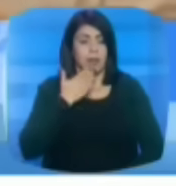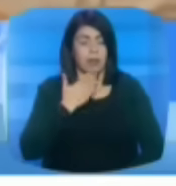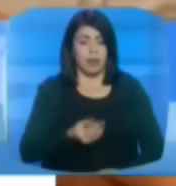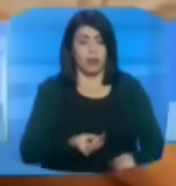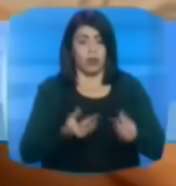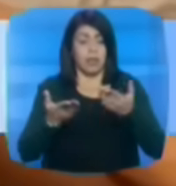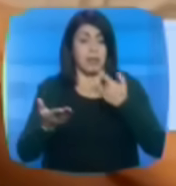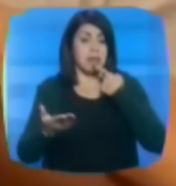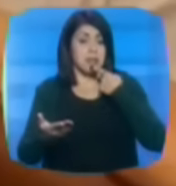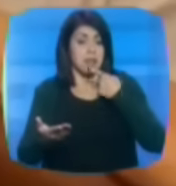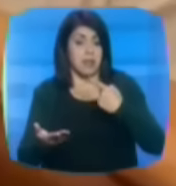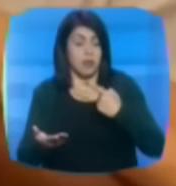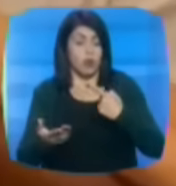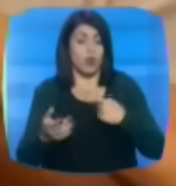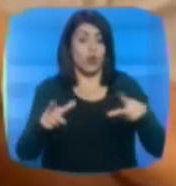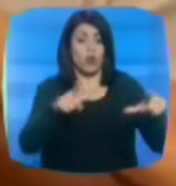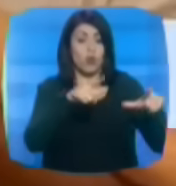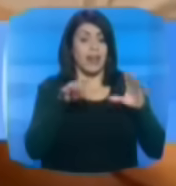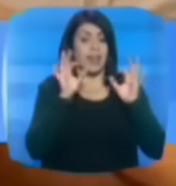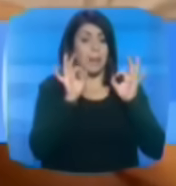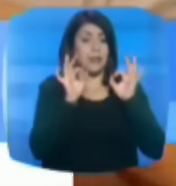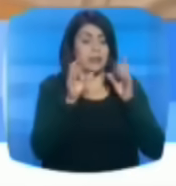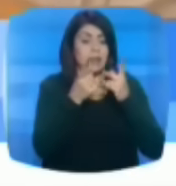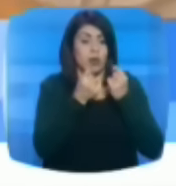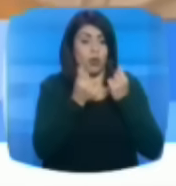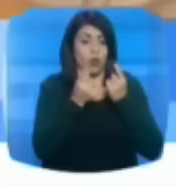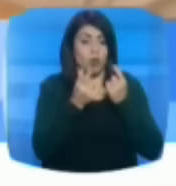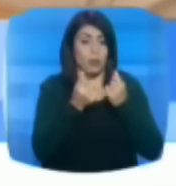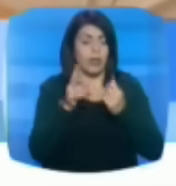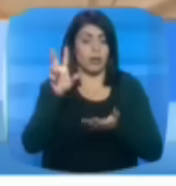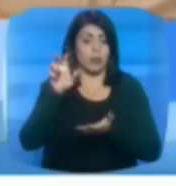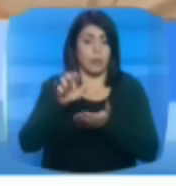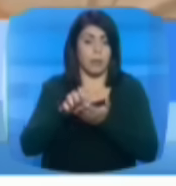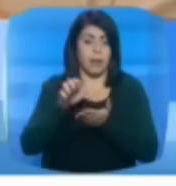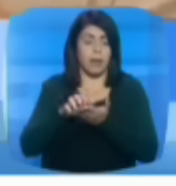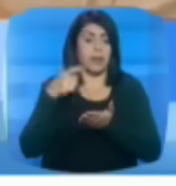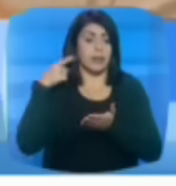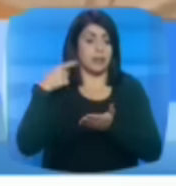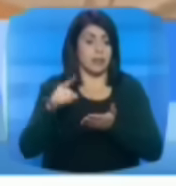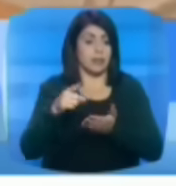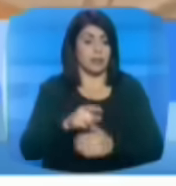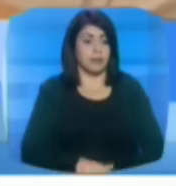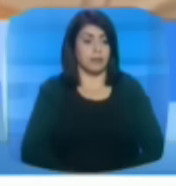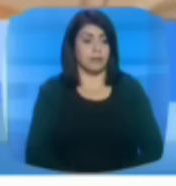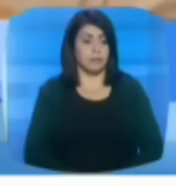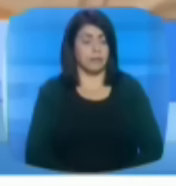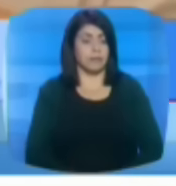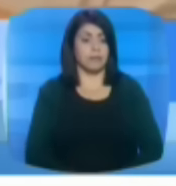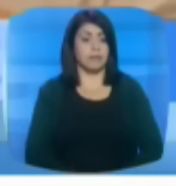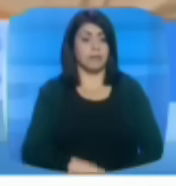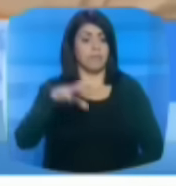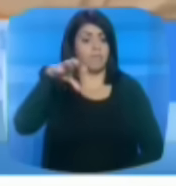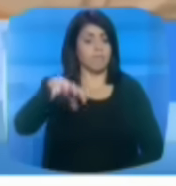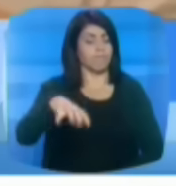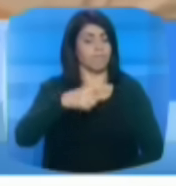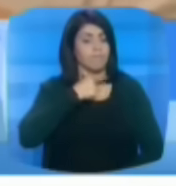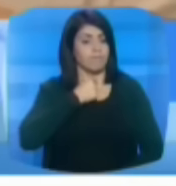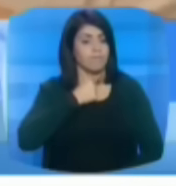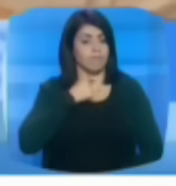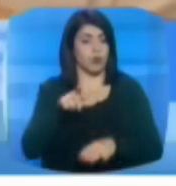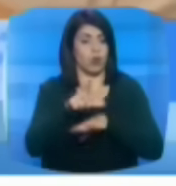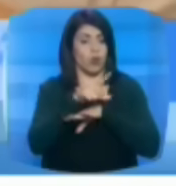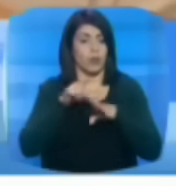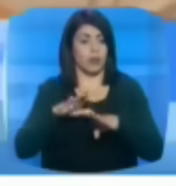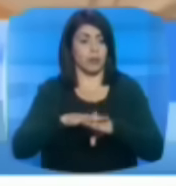ofreció la zona especial. Nueva Esparta tiene que ser un estado preferido por el